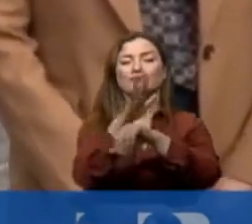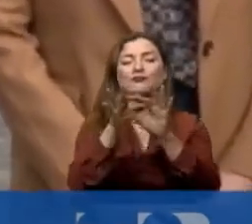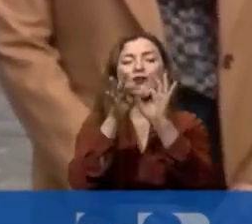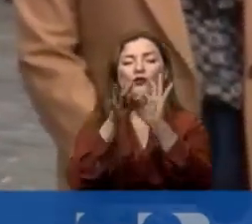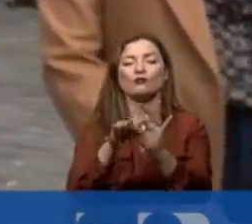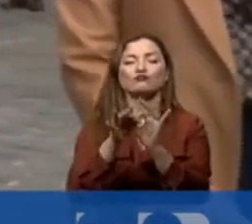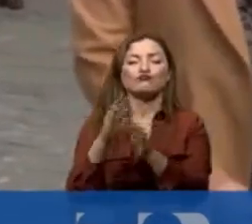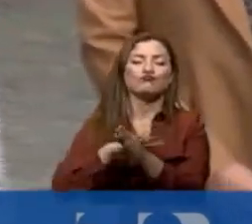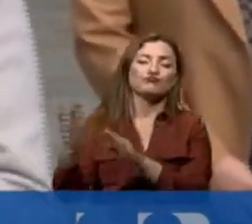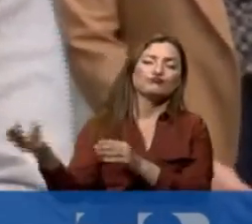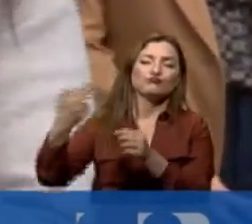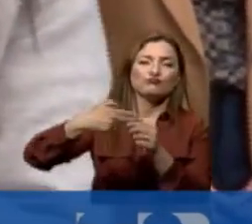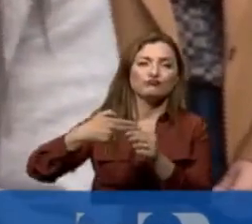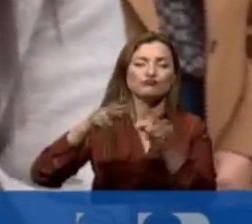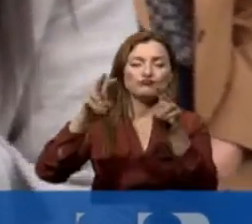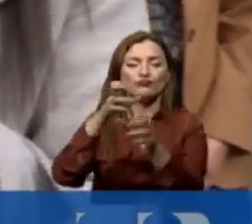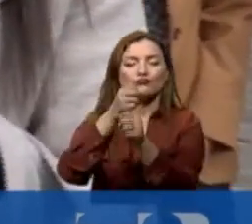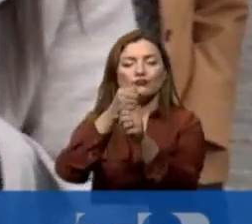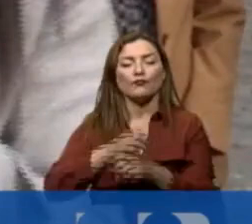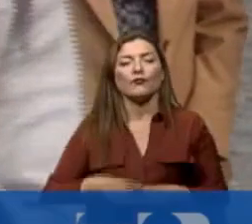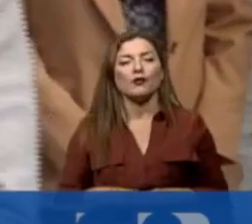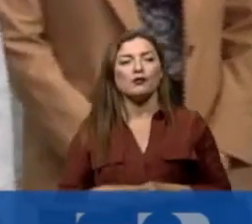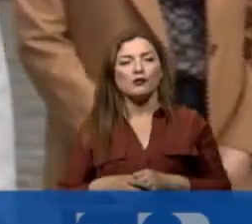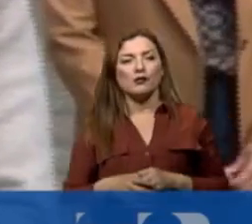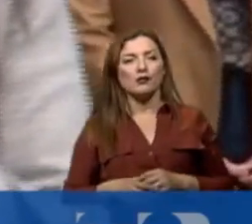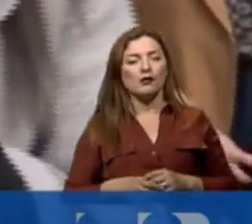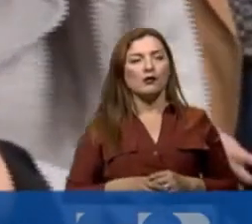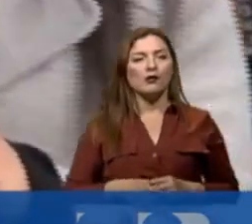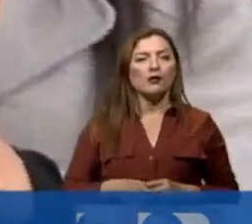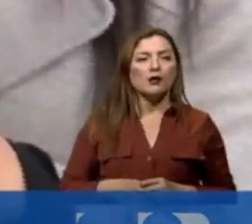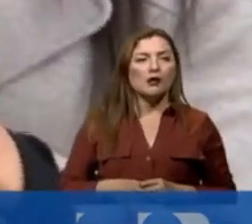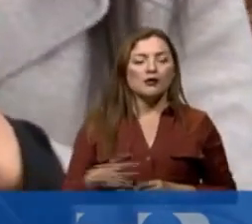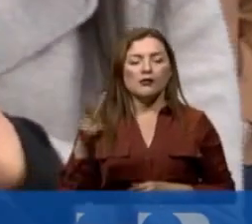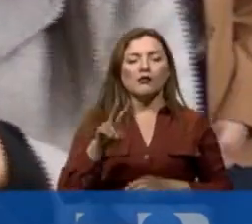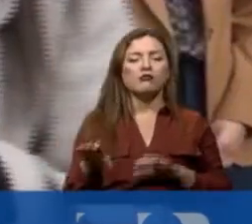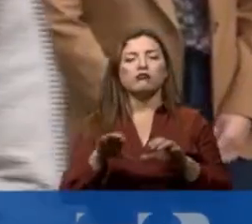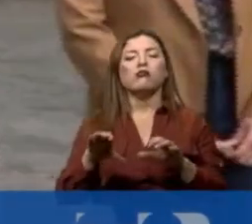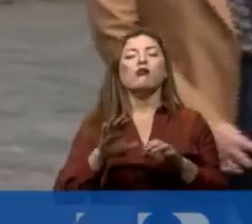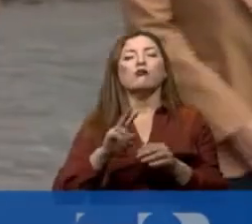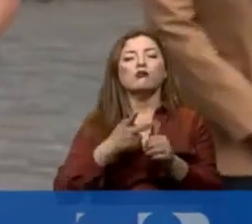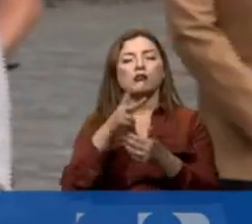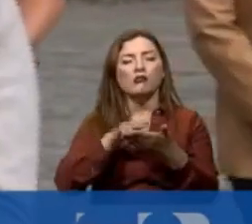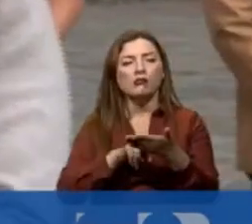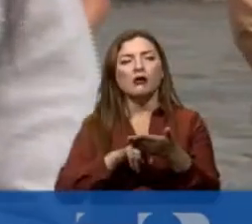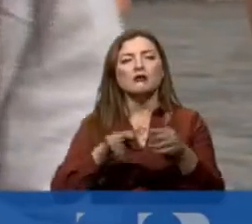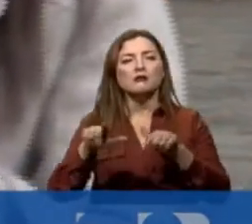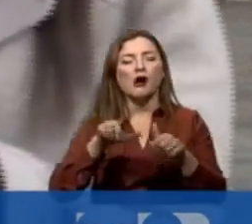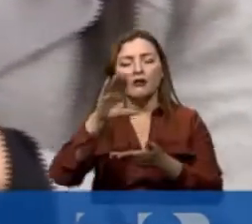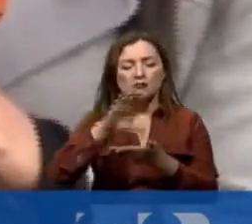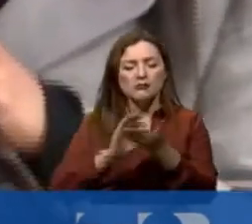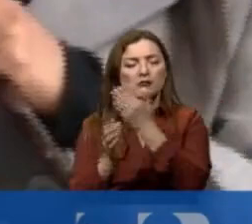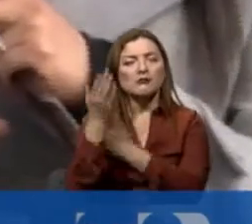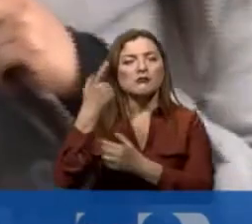ser parte de estos corredores seguros que ya hemos escuchado. Este viernes se activará también por segunda ocasión aquí en el